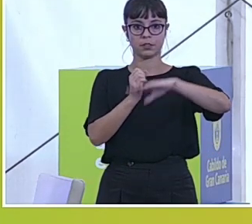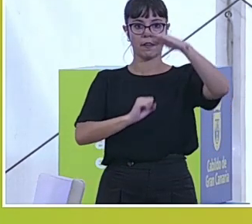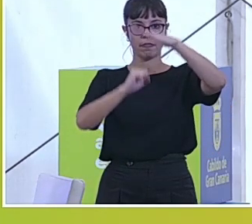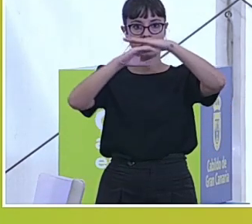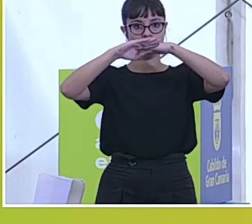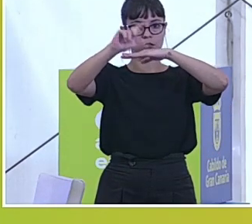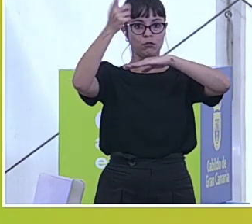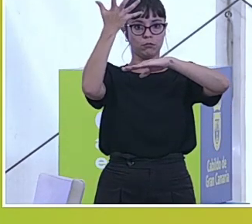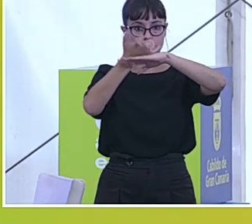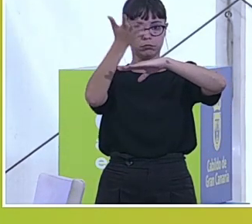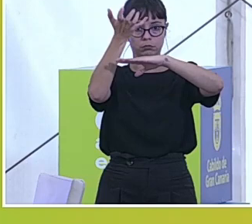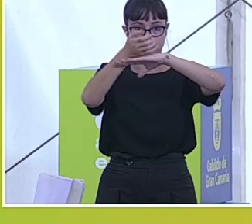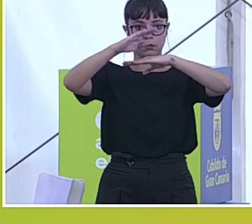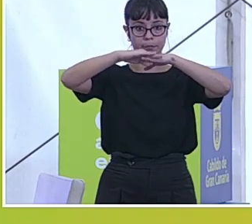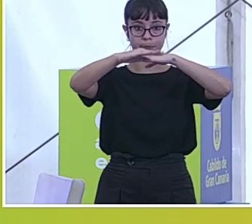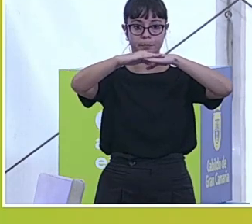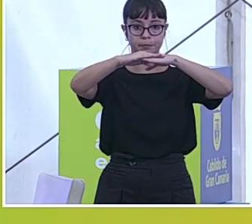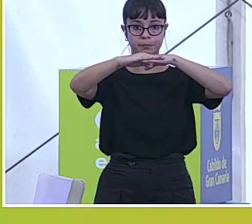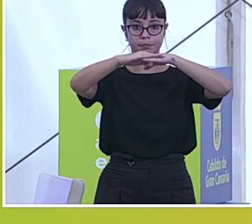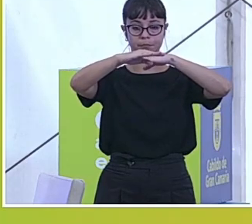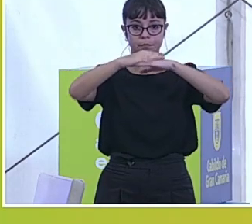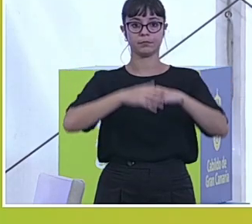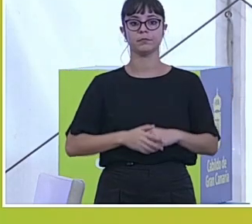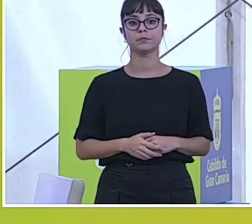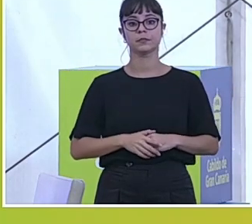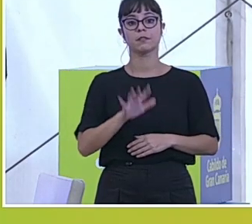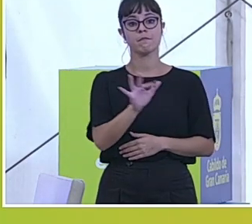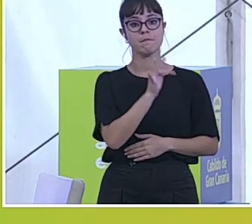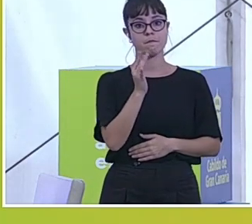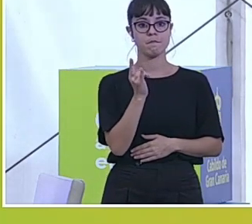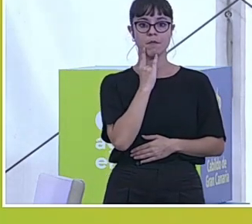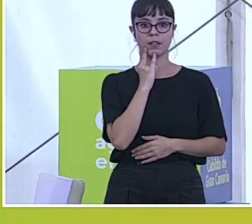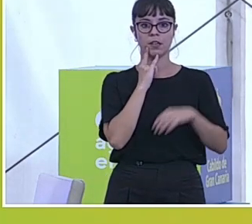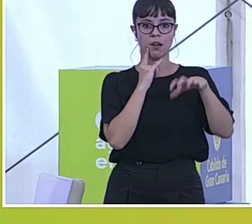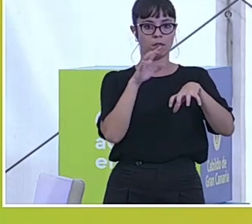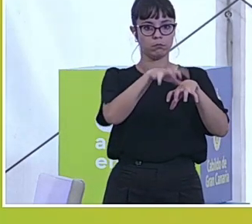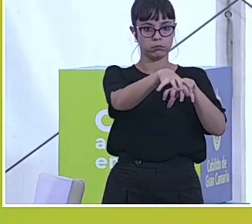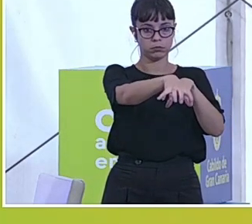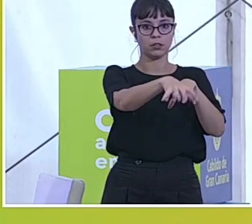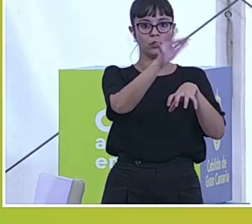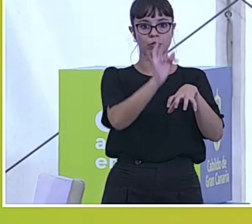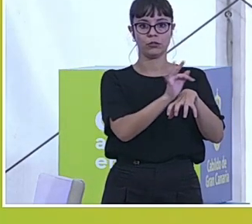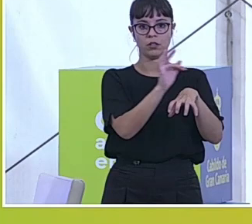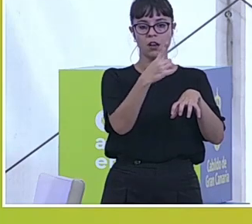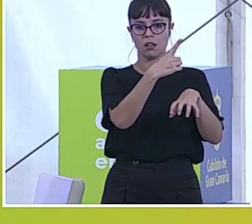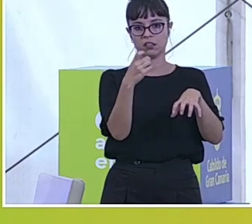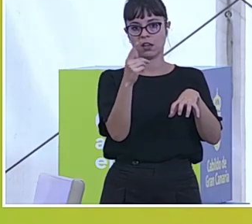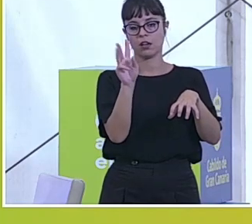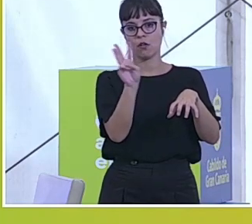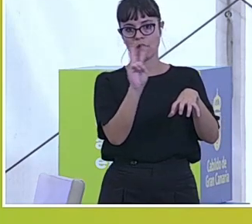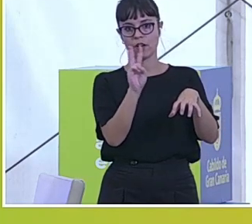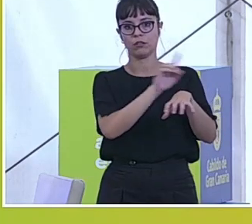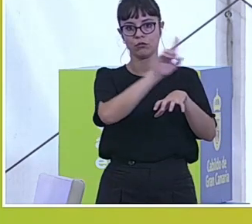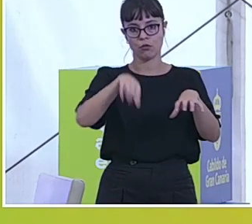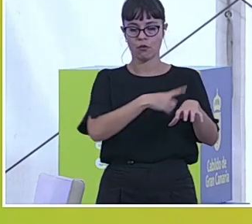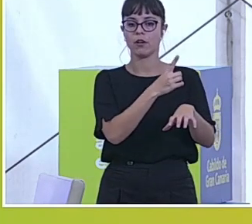la imagen. Además de esto, existiría un banco de baterías, existe un banco de batería de 100 kilovatios, 100 kilovatios hora, que se